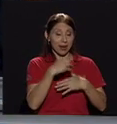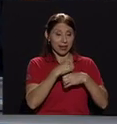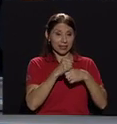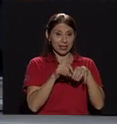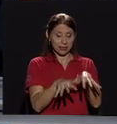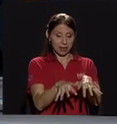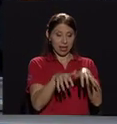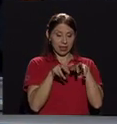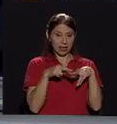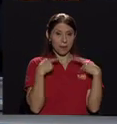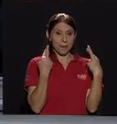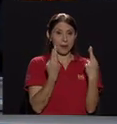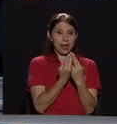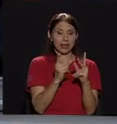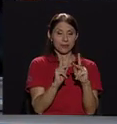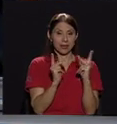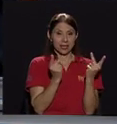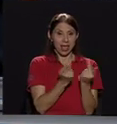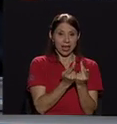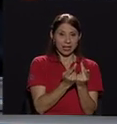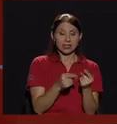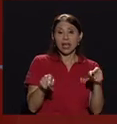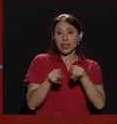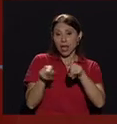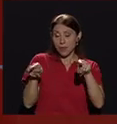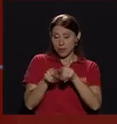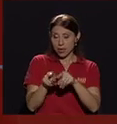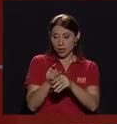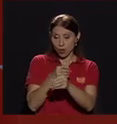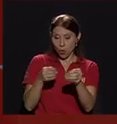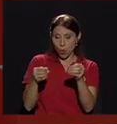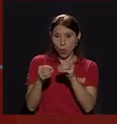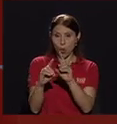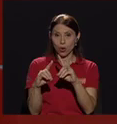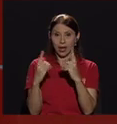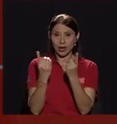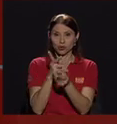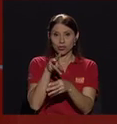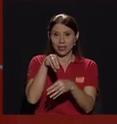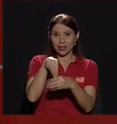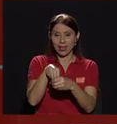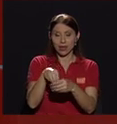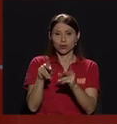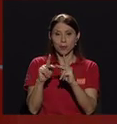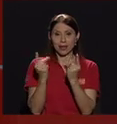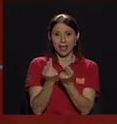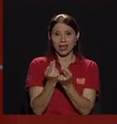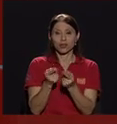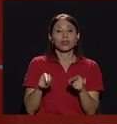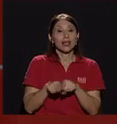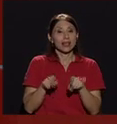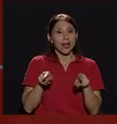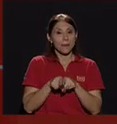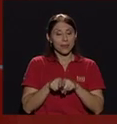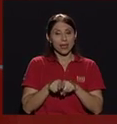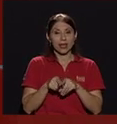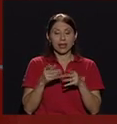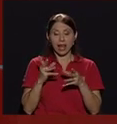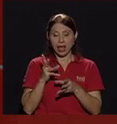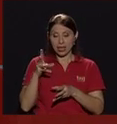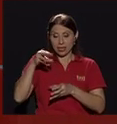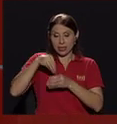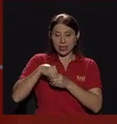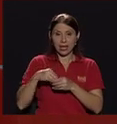asambleas partidarias, tanto en la integración de los órganos internos partidarios, como en la integración de las